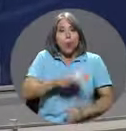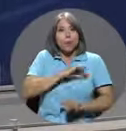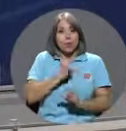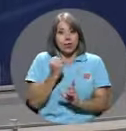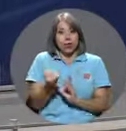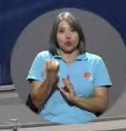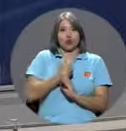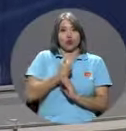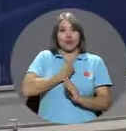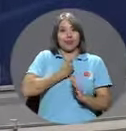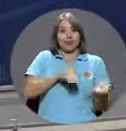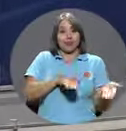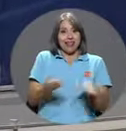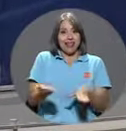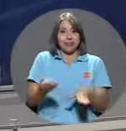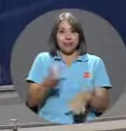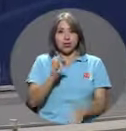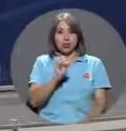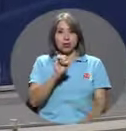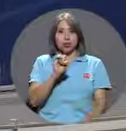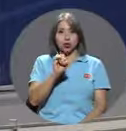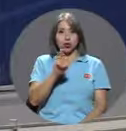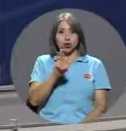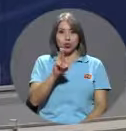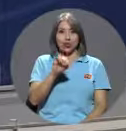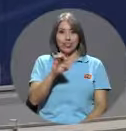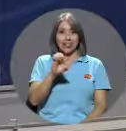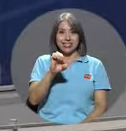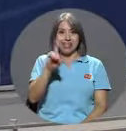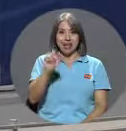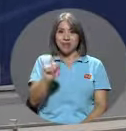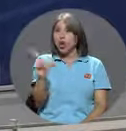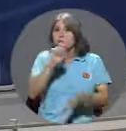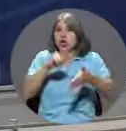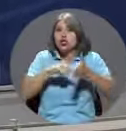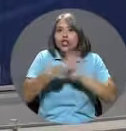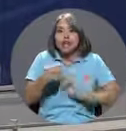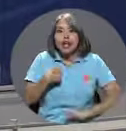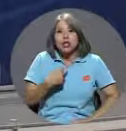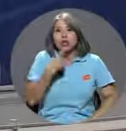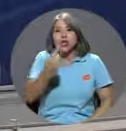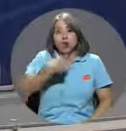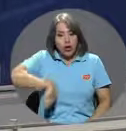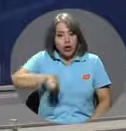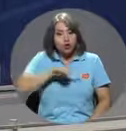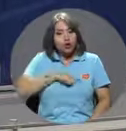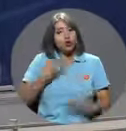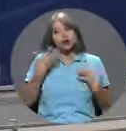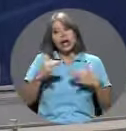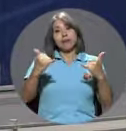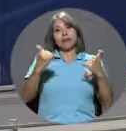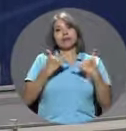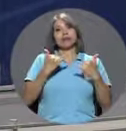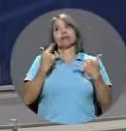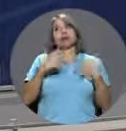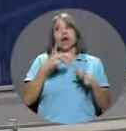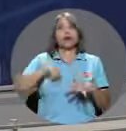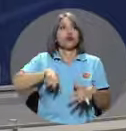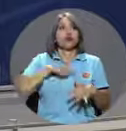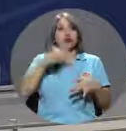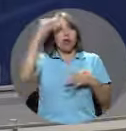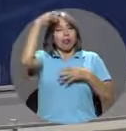ahí llegamos. Por el contrario, el sujeto tiene una capacidad infinita de aprendizaje y, por tanto, de transformación.